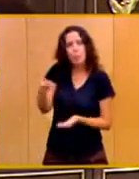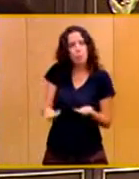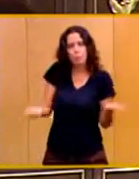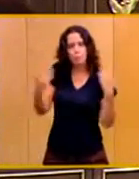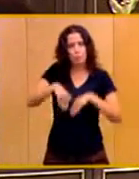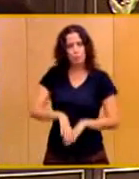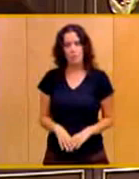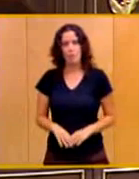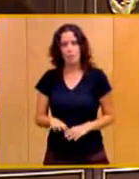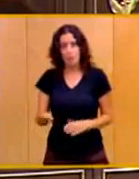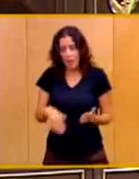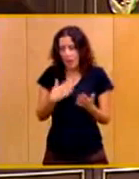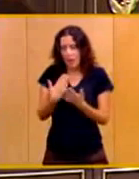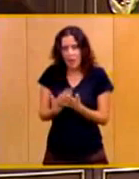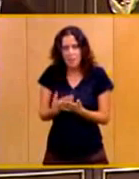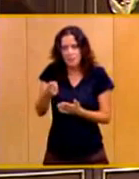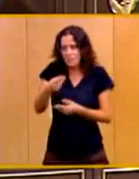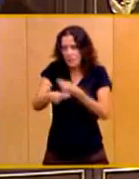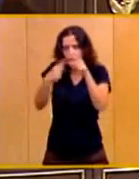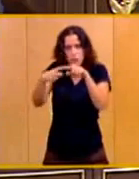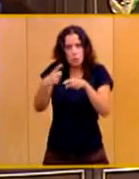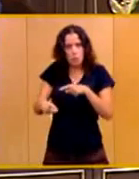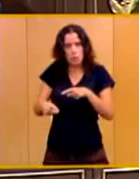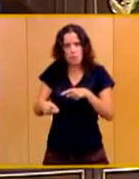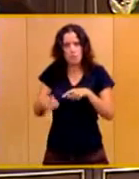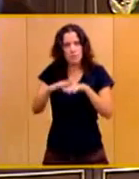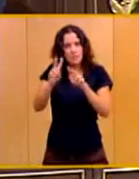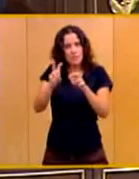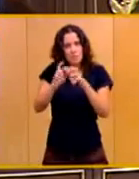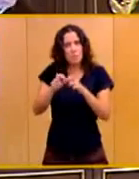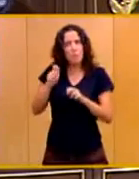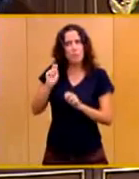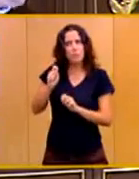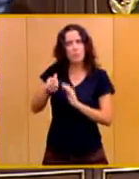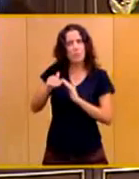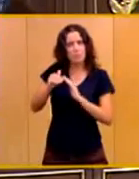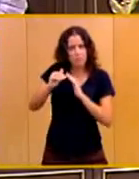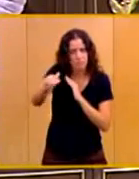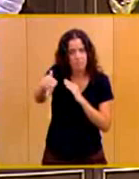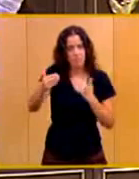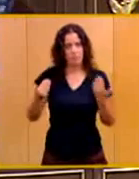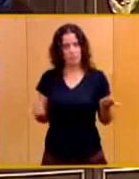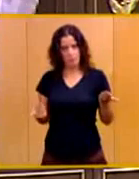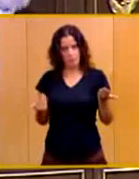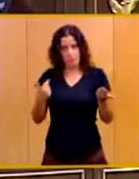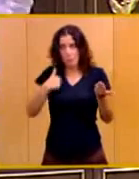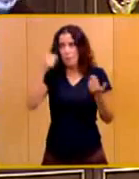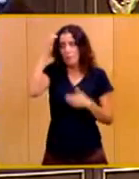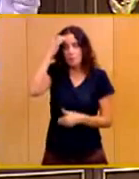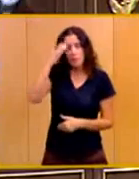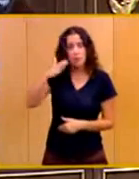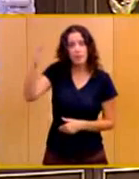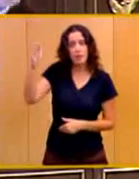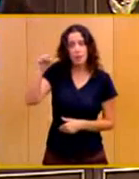siquiera le ha temblado la mano para congelar las pensiones. Nunca hubiera imaginado que esto